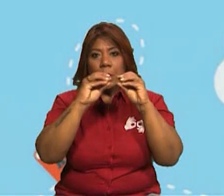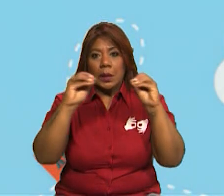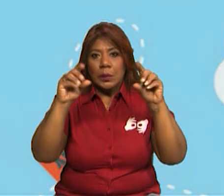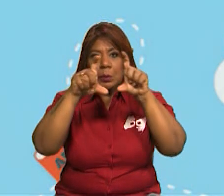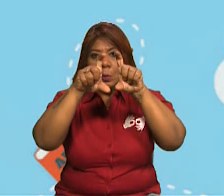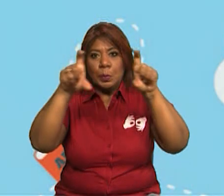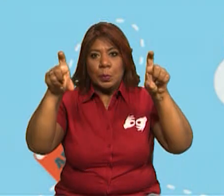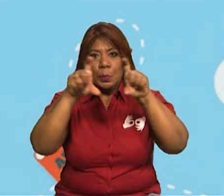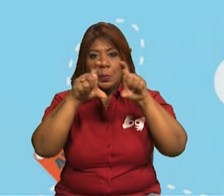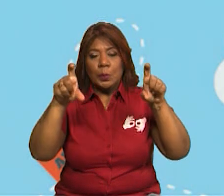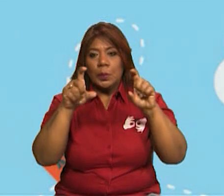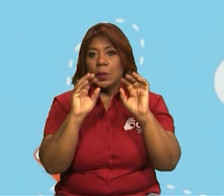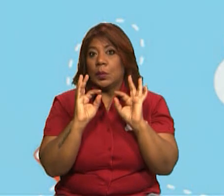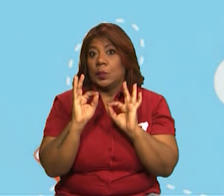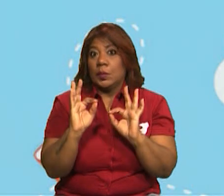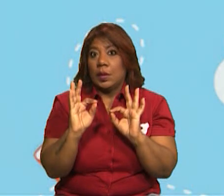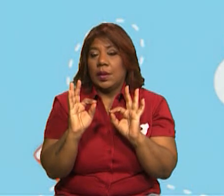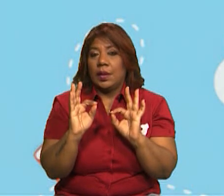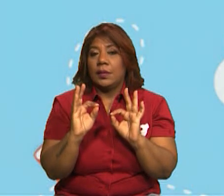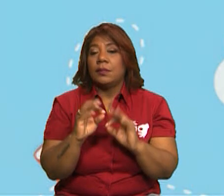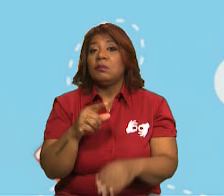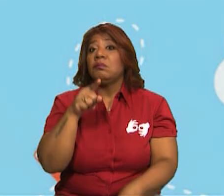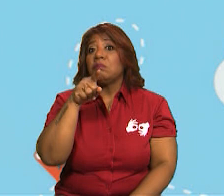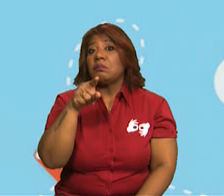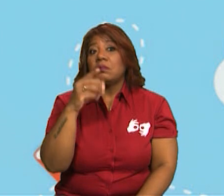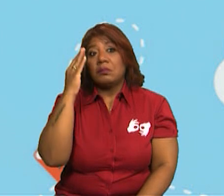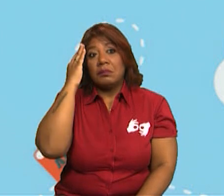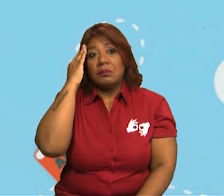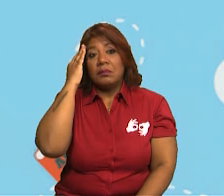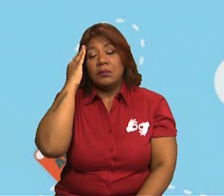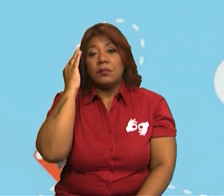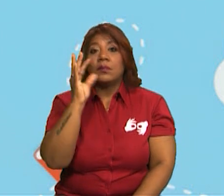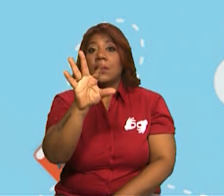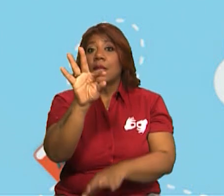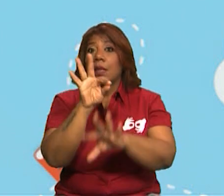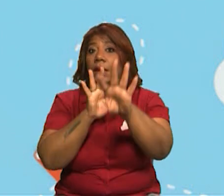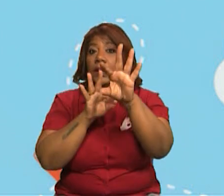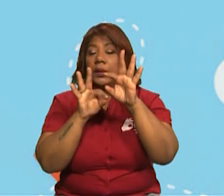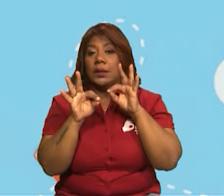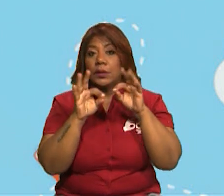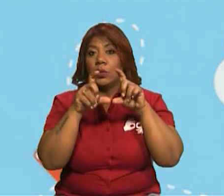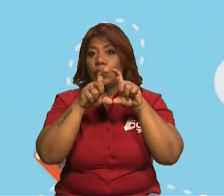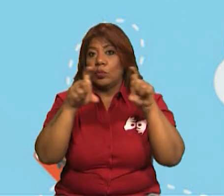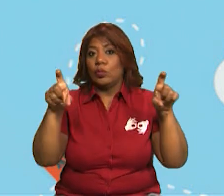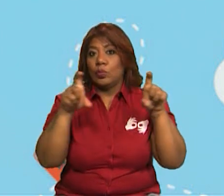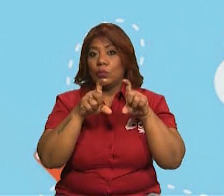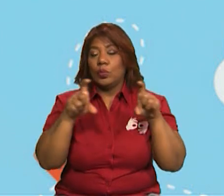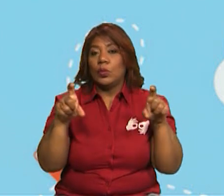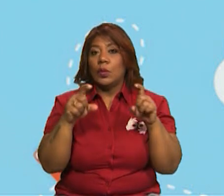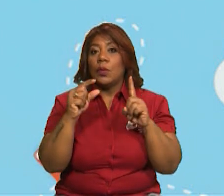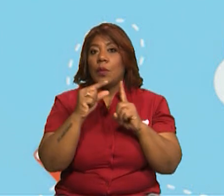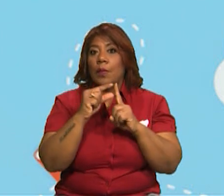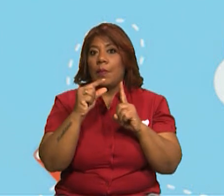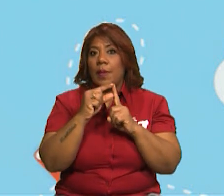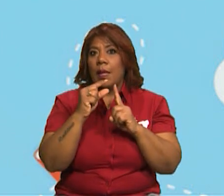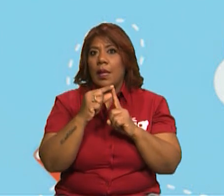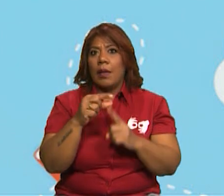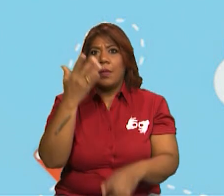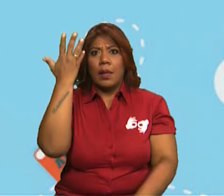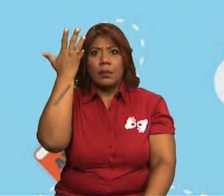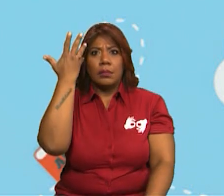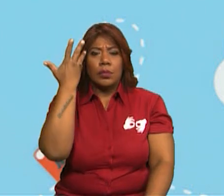Ustedes ya deben saber si lo están logrando o no. Selecciono con acierto de los párrafos creados palabras de uso